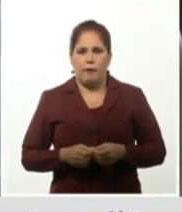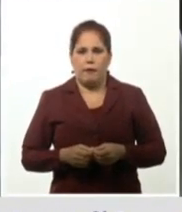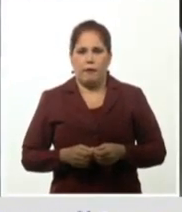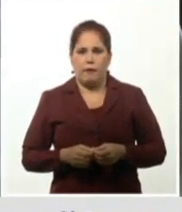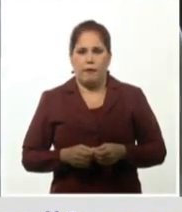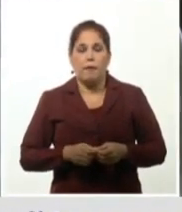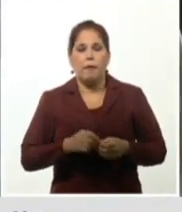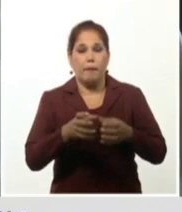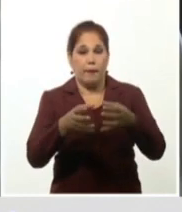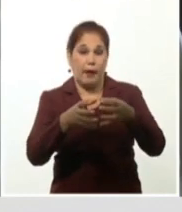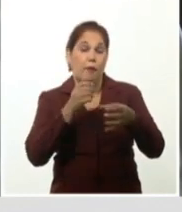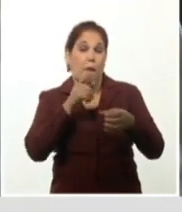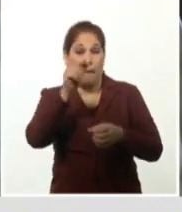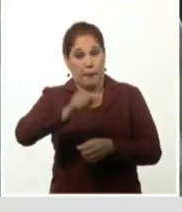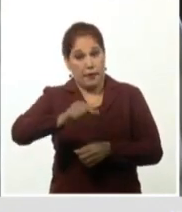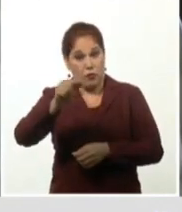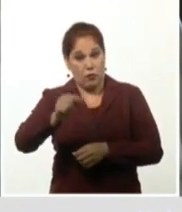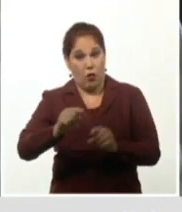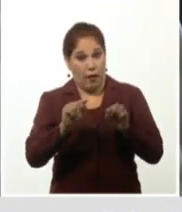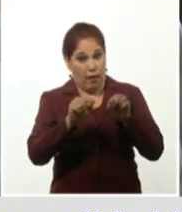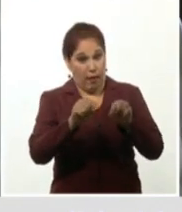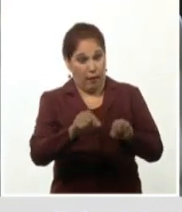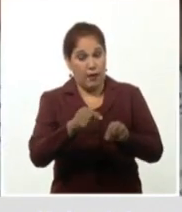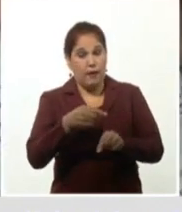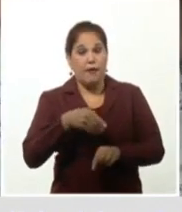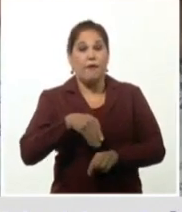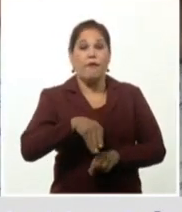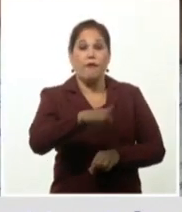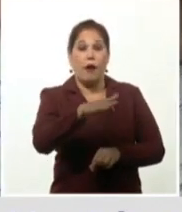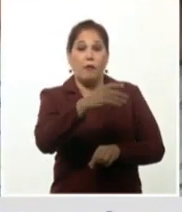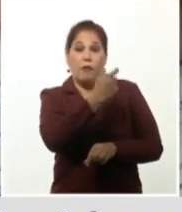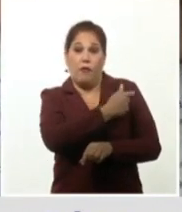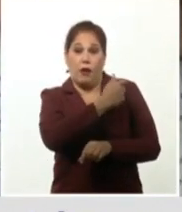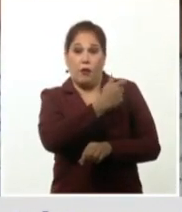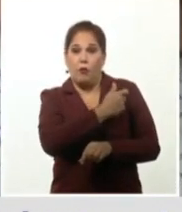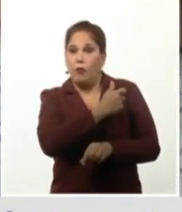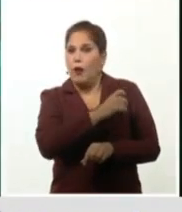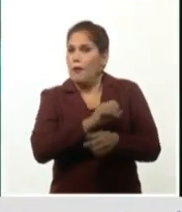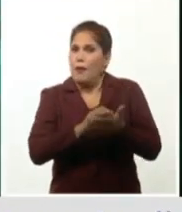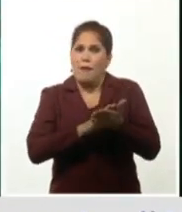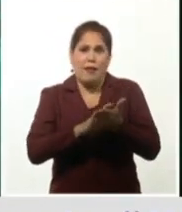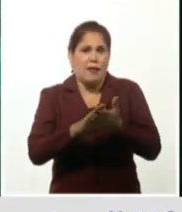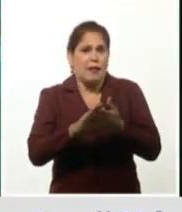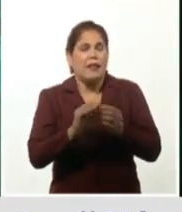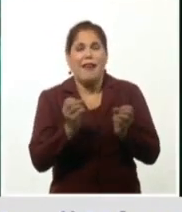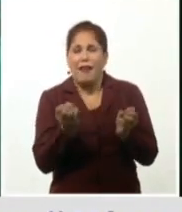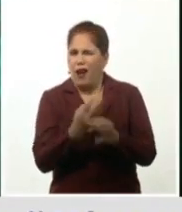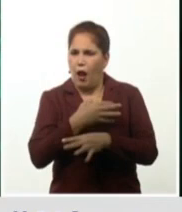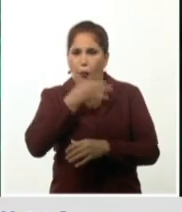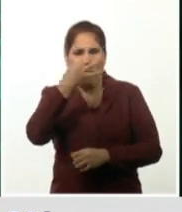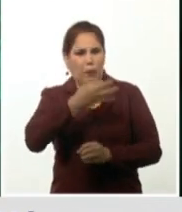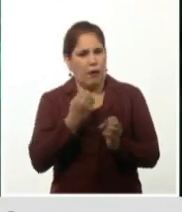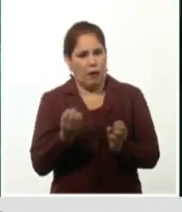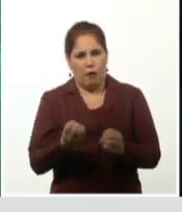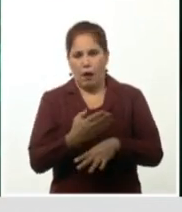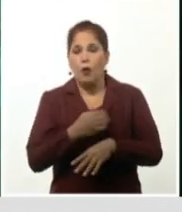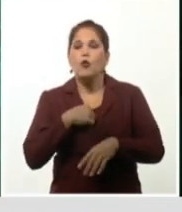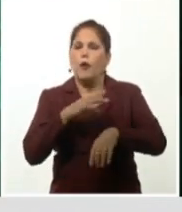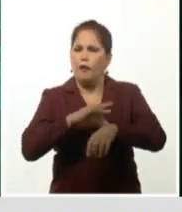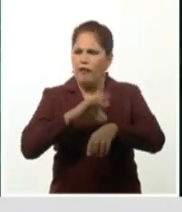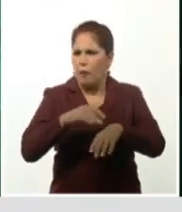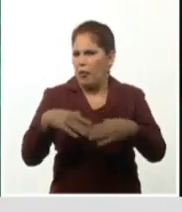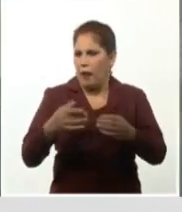cuando va al proceso de vacunación, no debe ocultar enfermedades, no debe